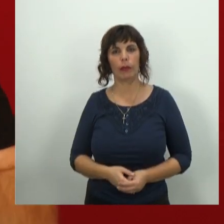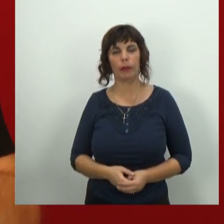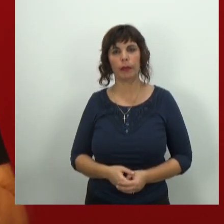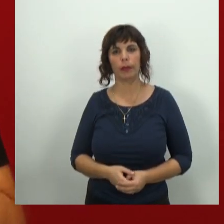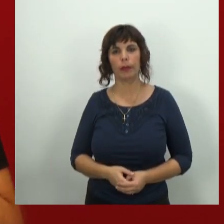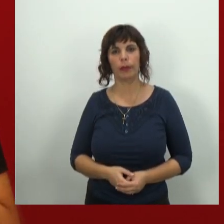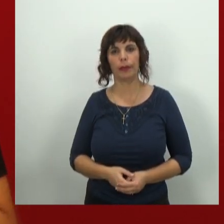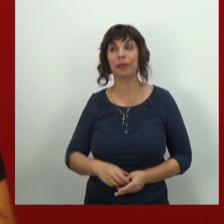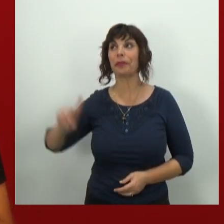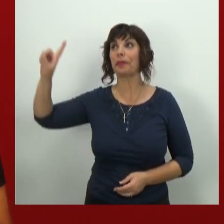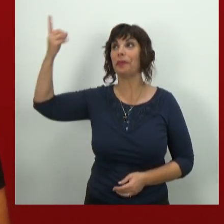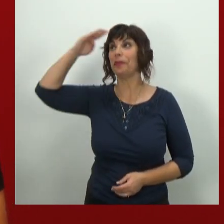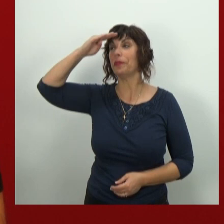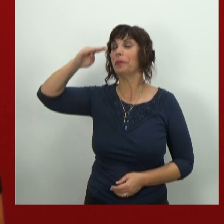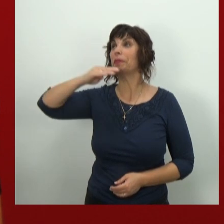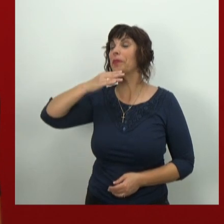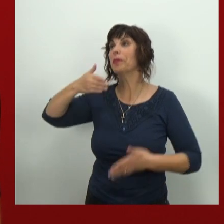Pero Dios envió a su Hijo,